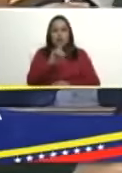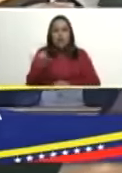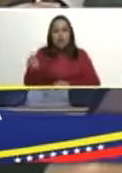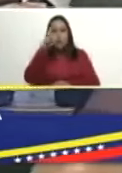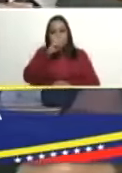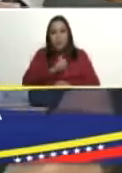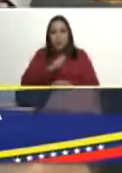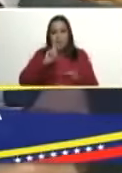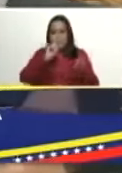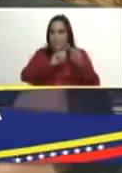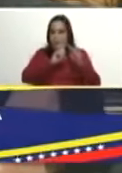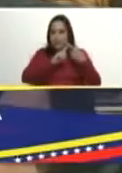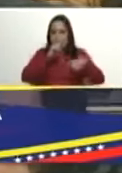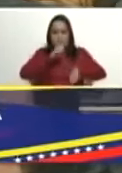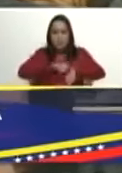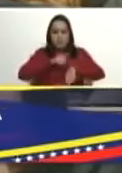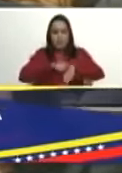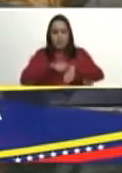El primer momento